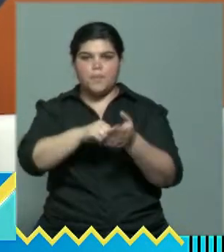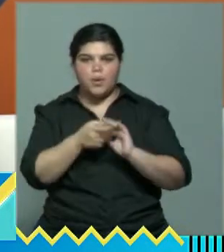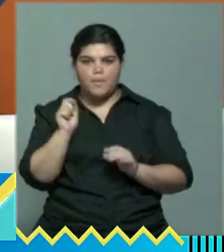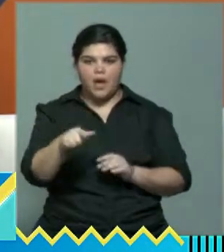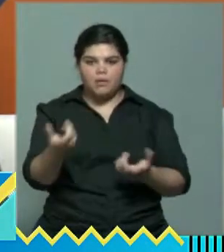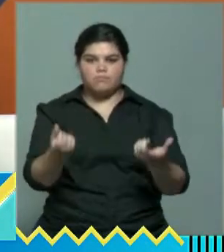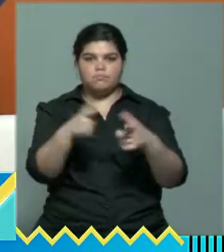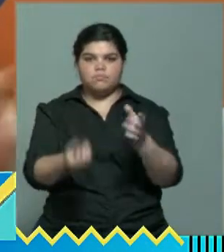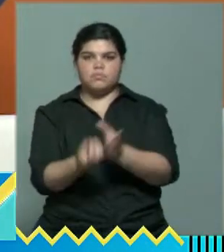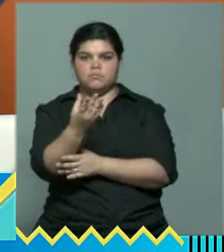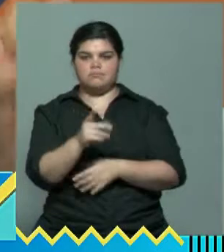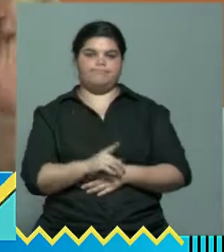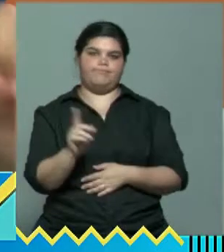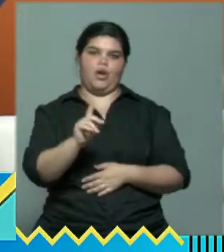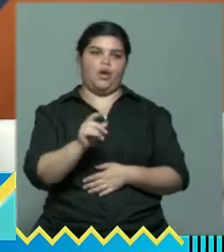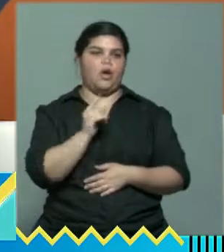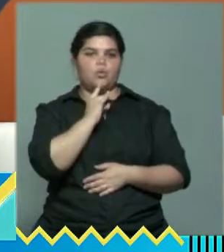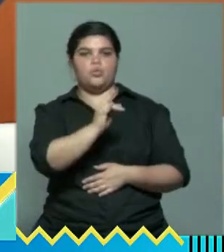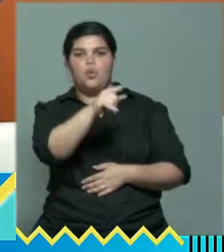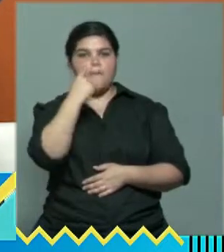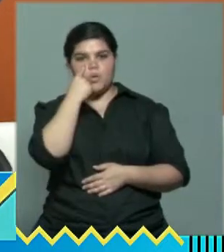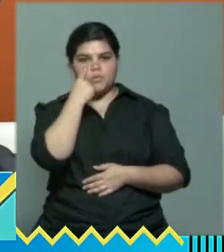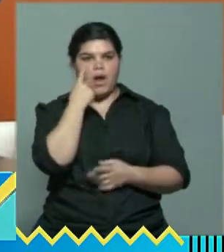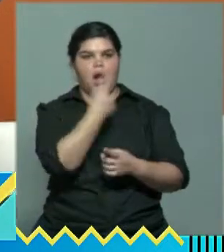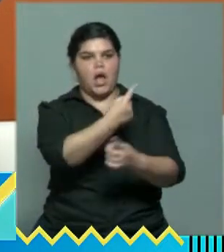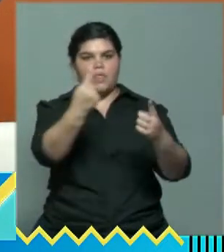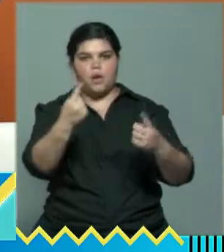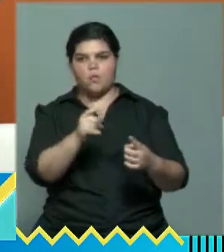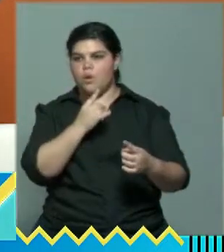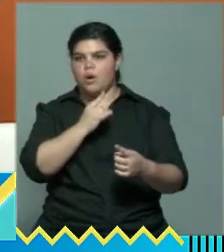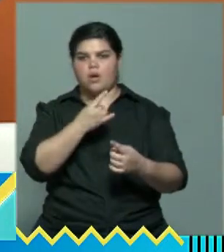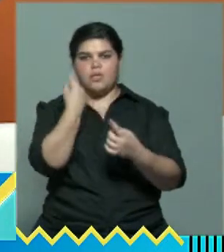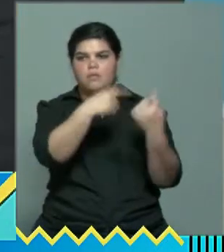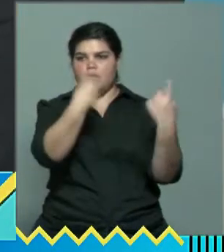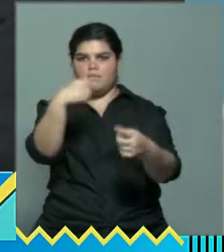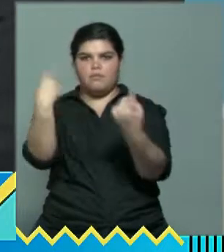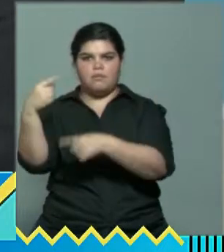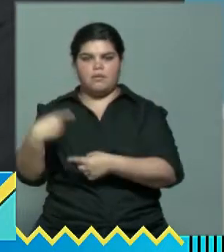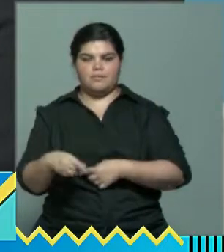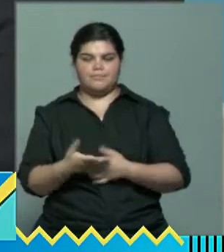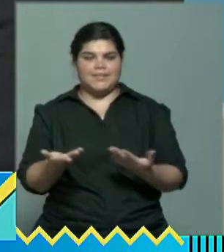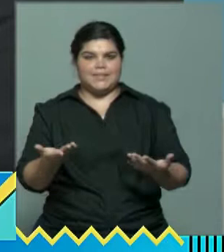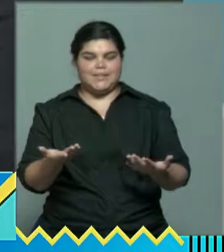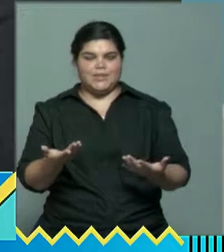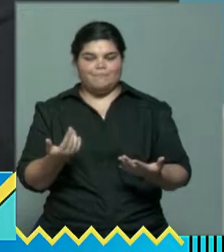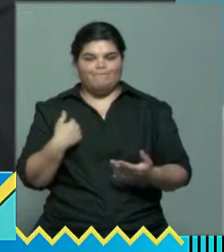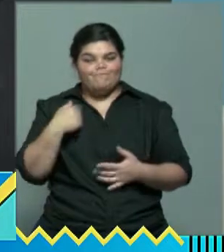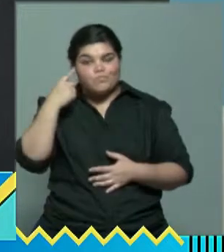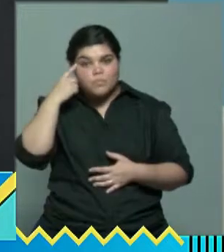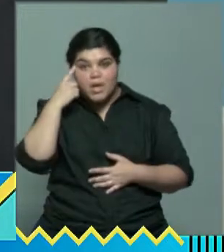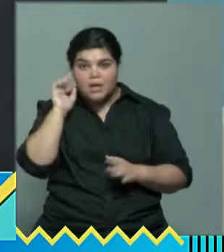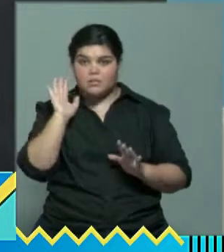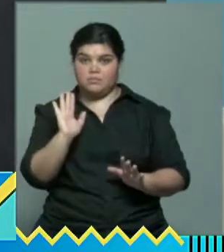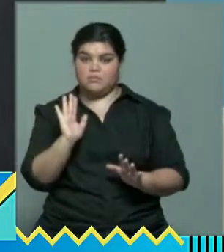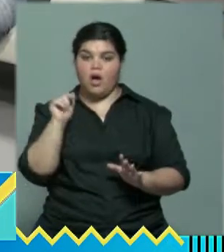no, que se encarguen los municipios, que armen juzgado cada uno, que armen policías cada uno. Bueno, yo creo que ahí hay una